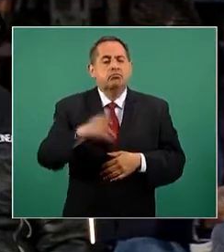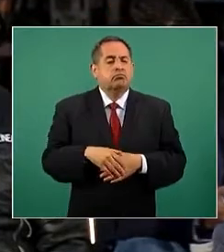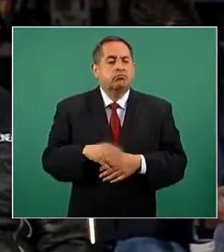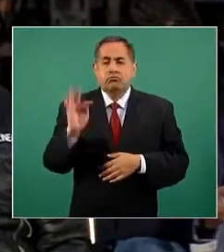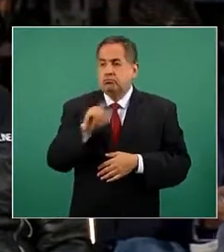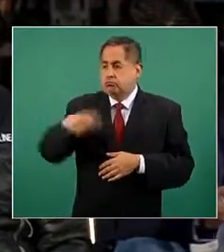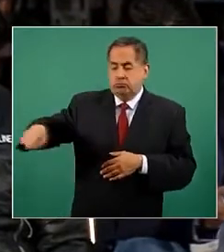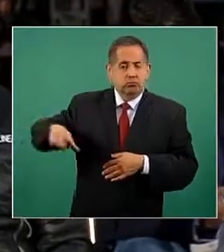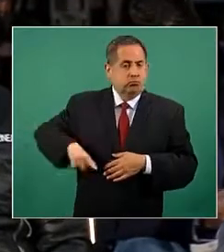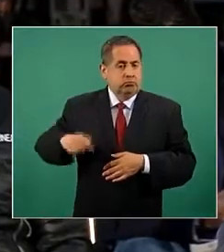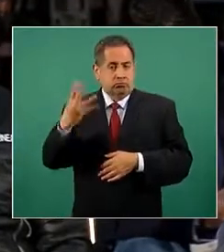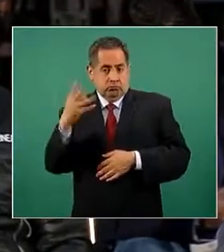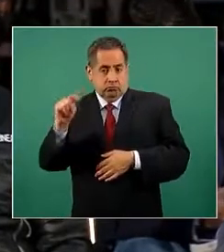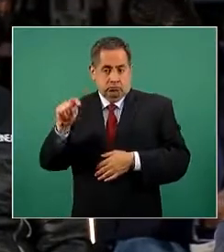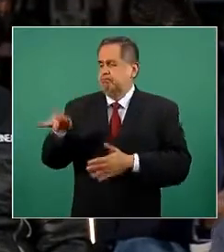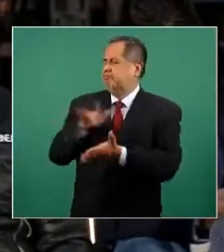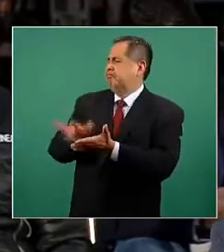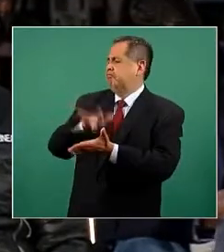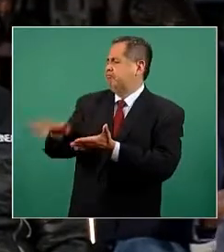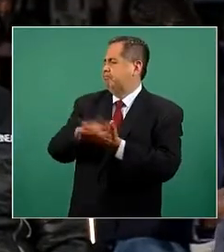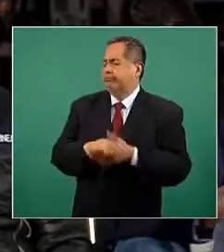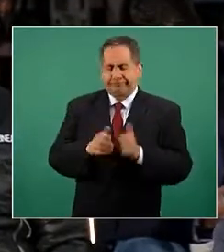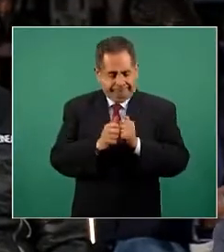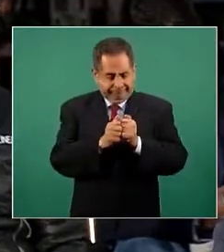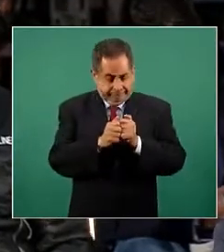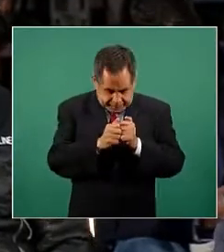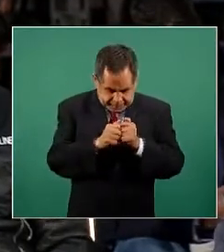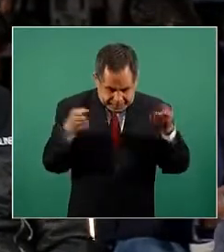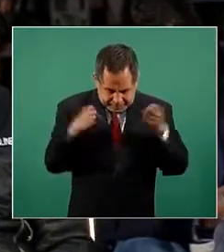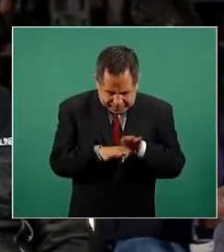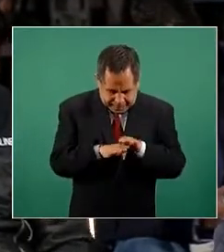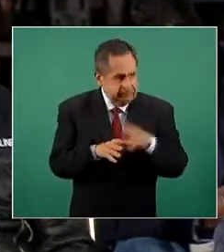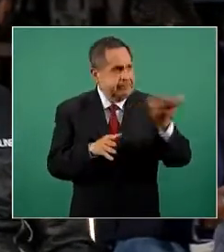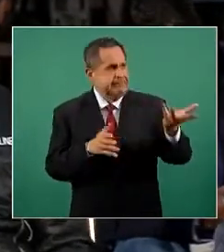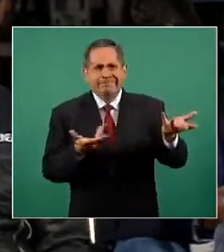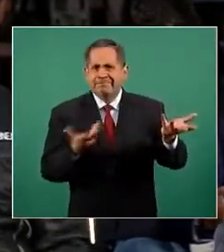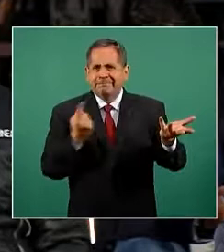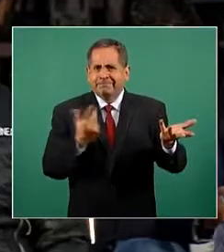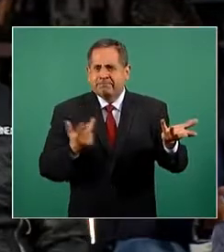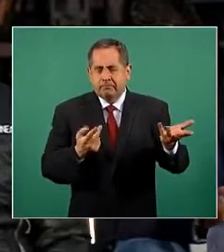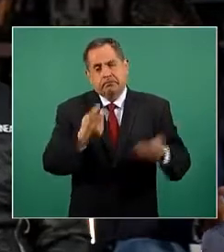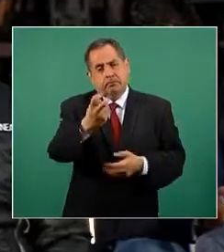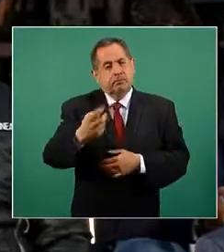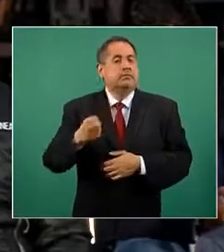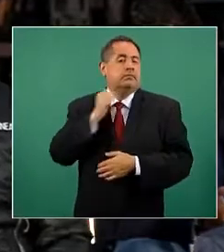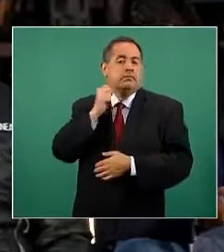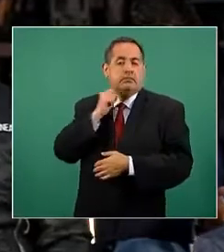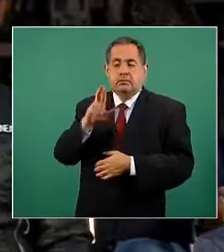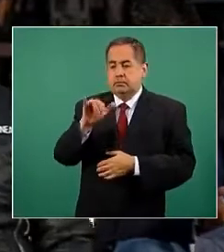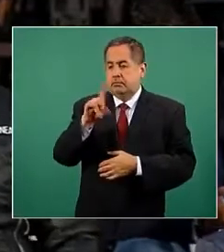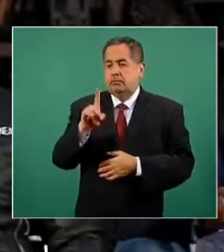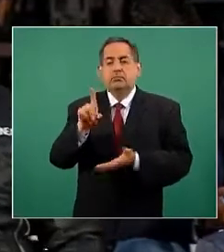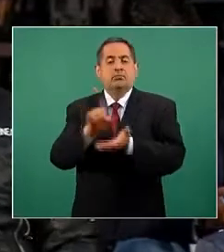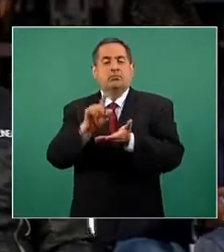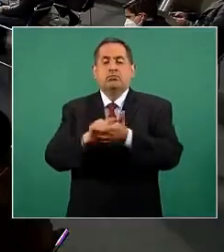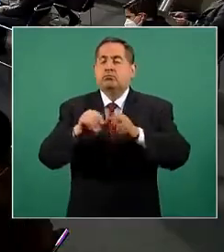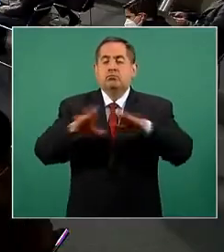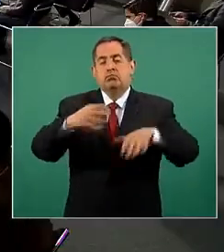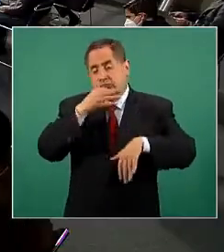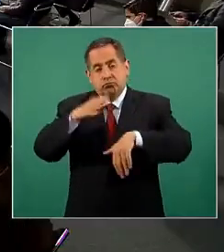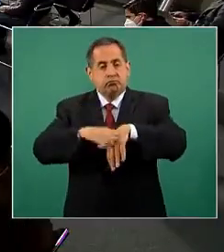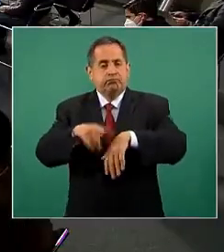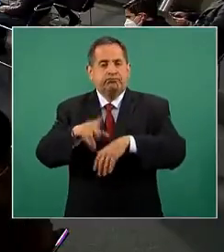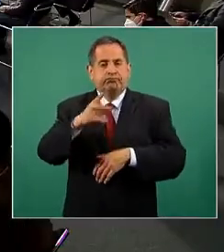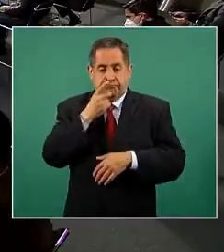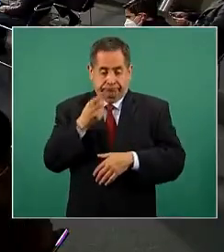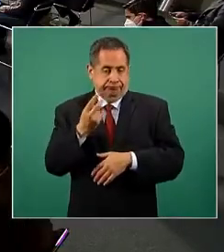gobierno de la 4T y se les ha cancelado, se les ha anulado. Y bueno, viene este tuit del senador Ricardo Monreal respecto a que dice,